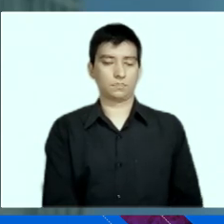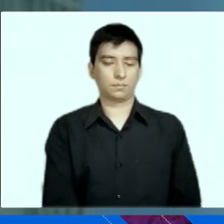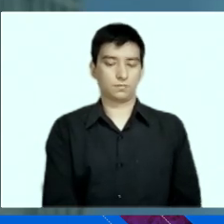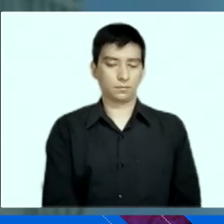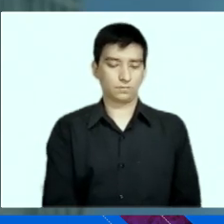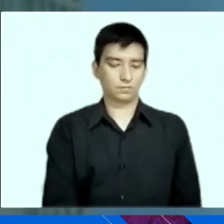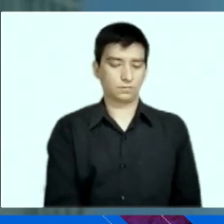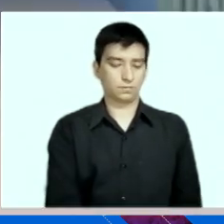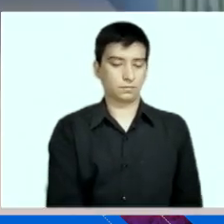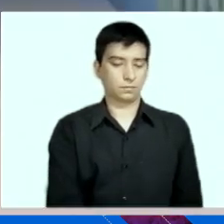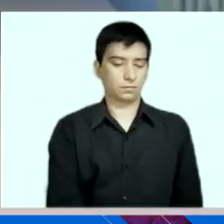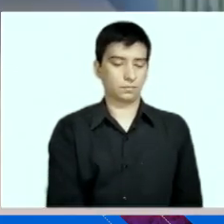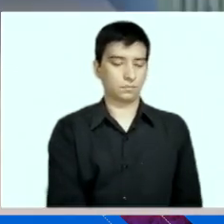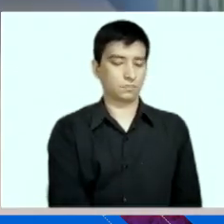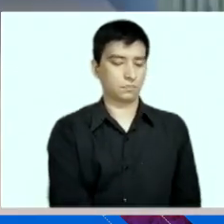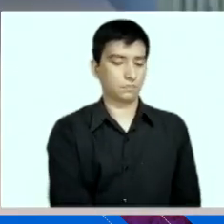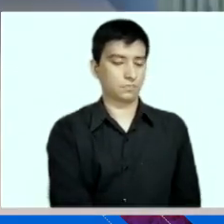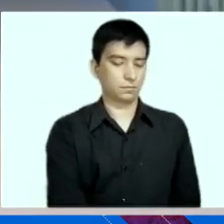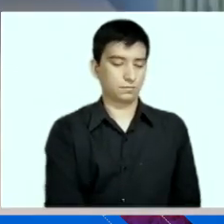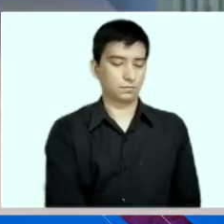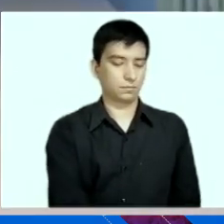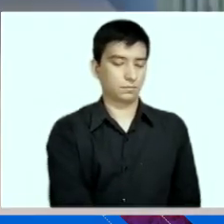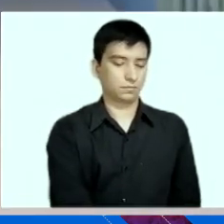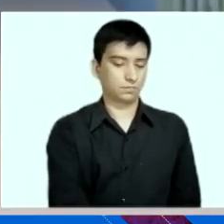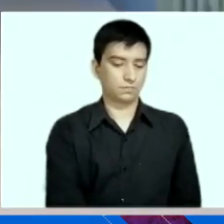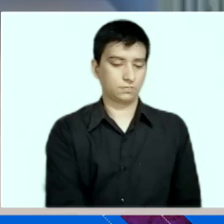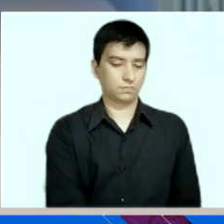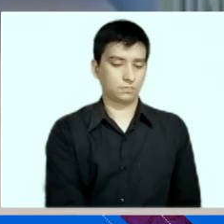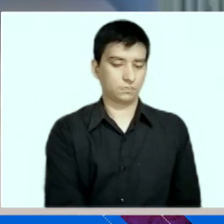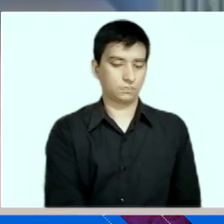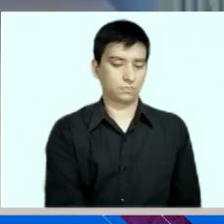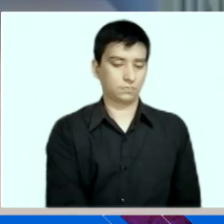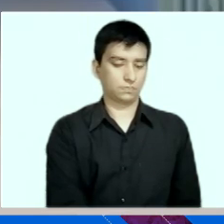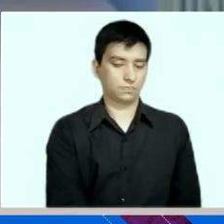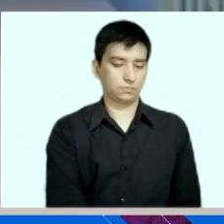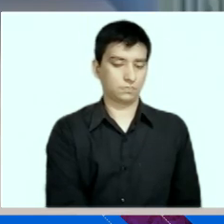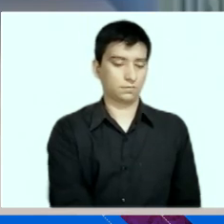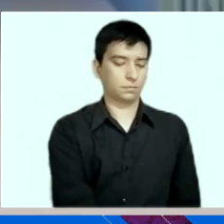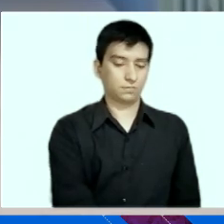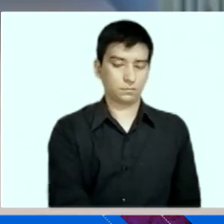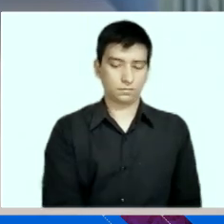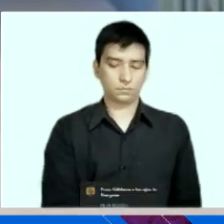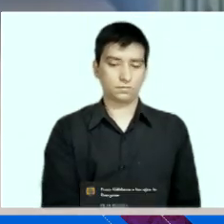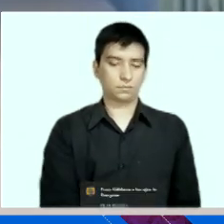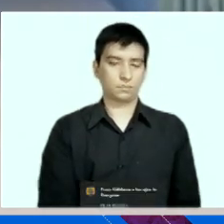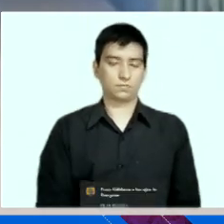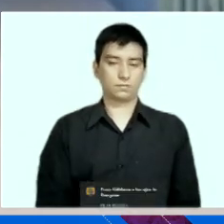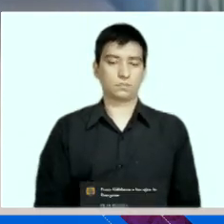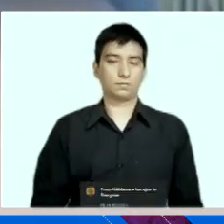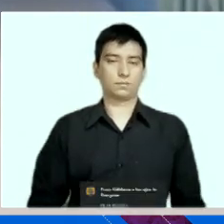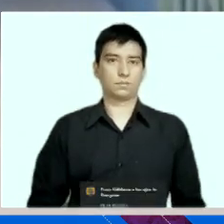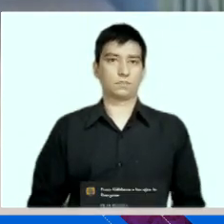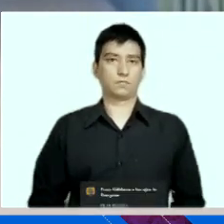estar hablando aquí con ustedes hoy. Fruto del desenfreno de lo que representaba en mi vida,